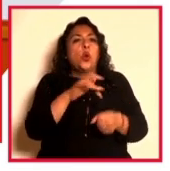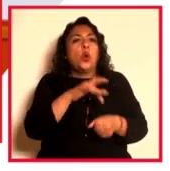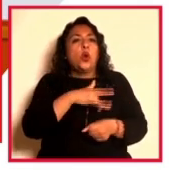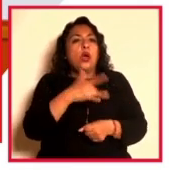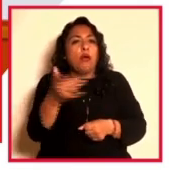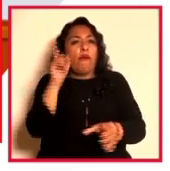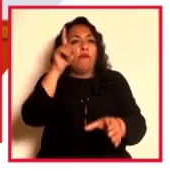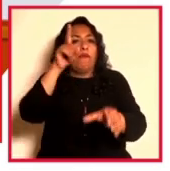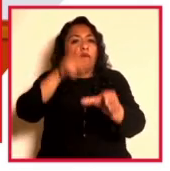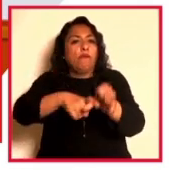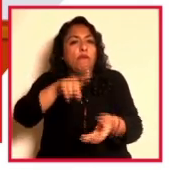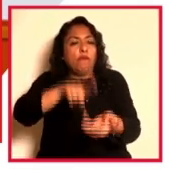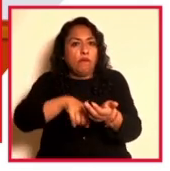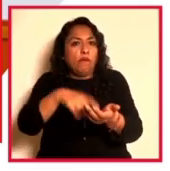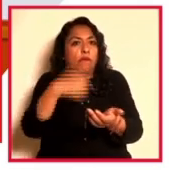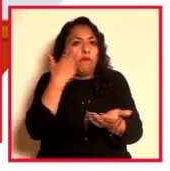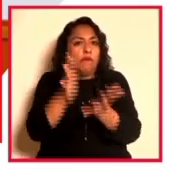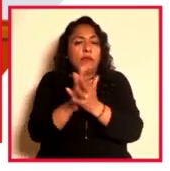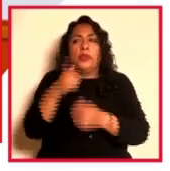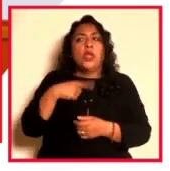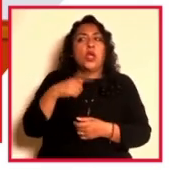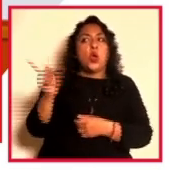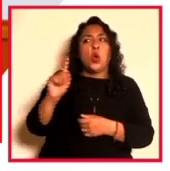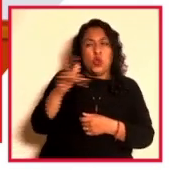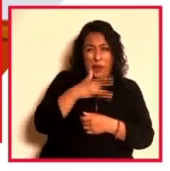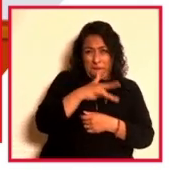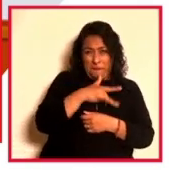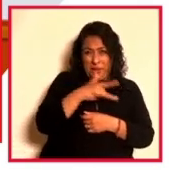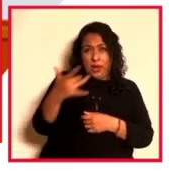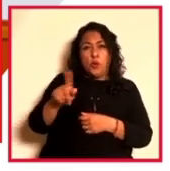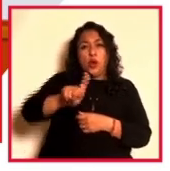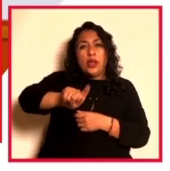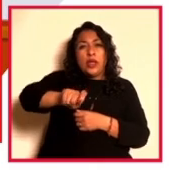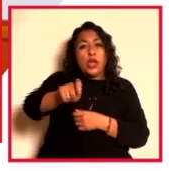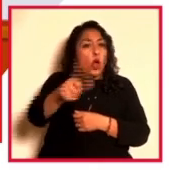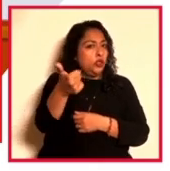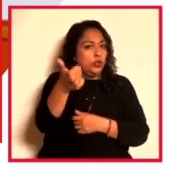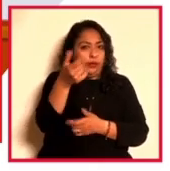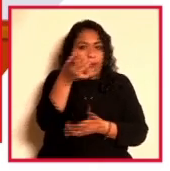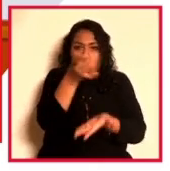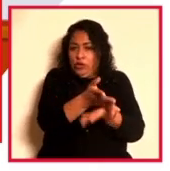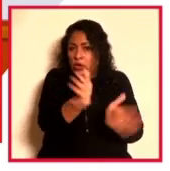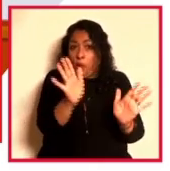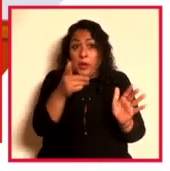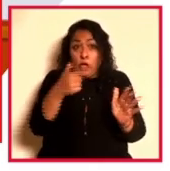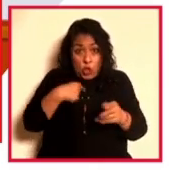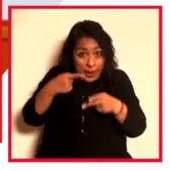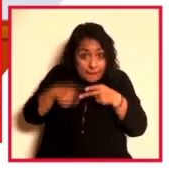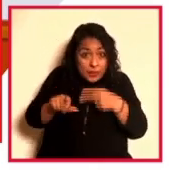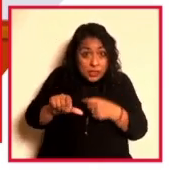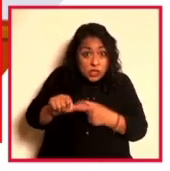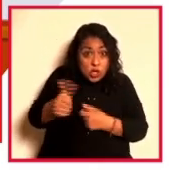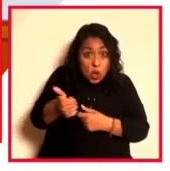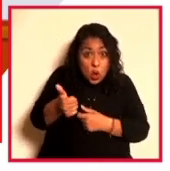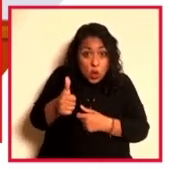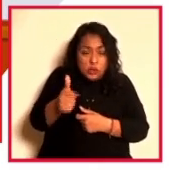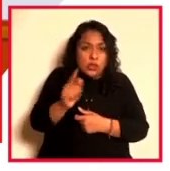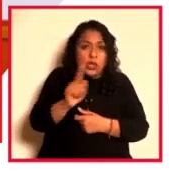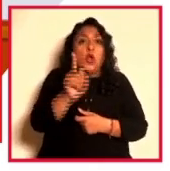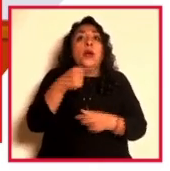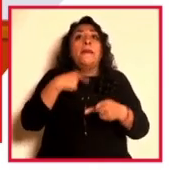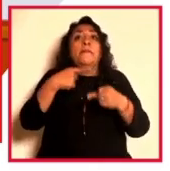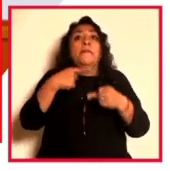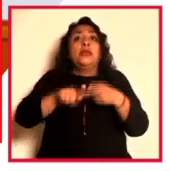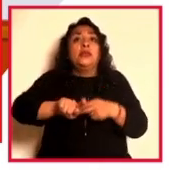ellos no yo me enamoré concretamente de Canal 11 pero no empecé en Canal 11 empecé en Canal 13 en un